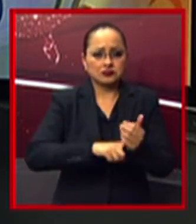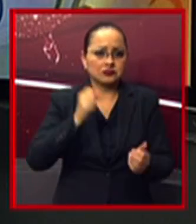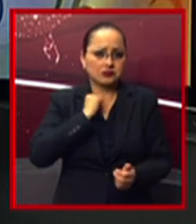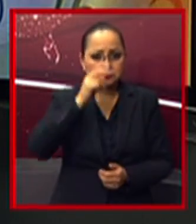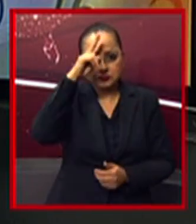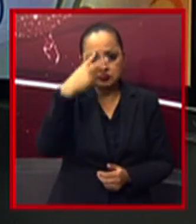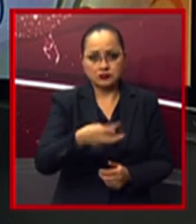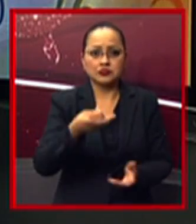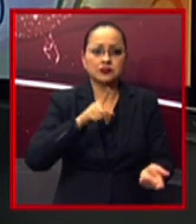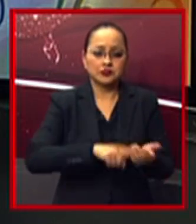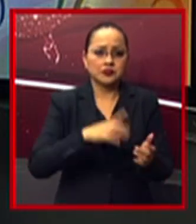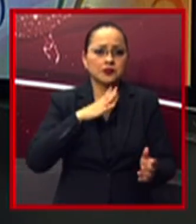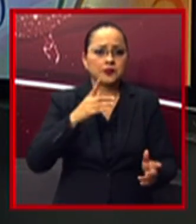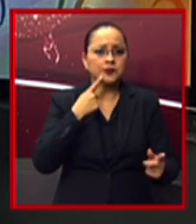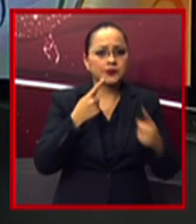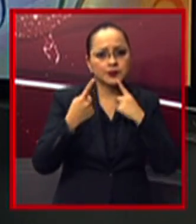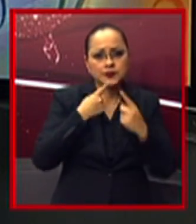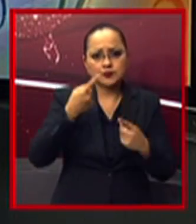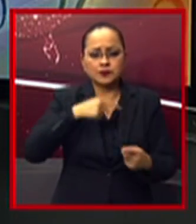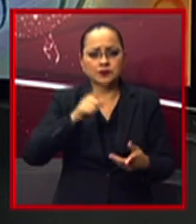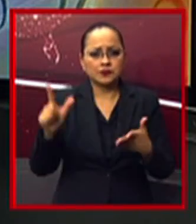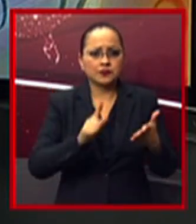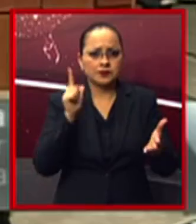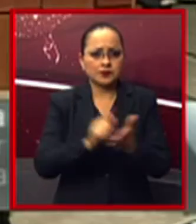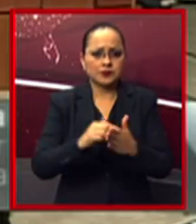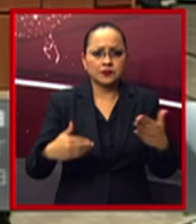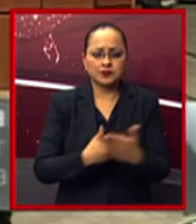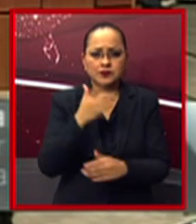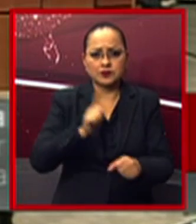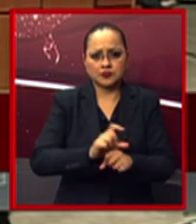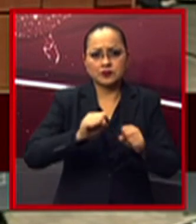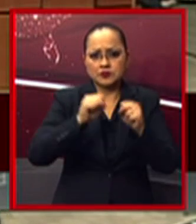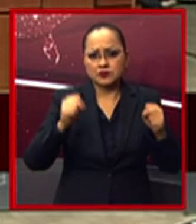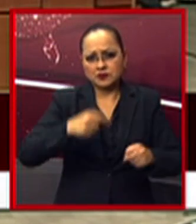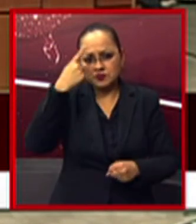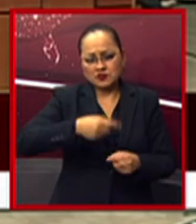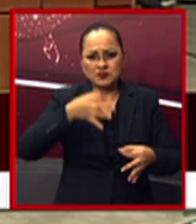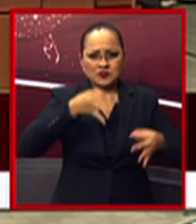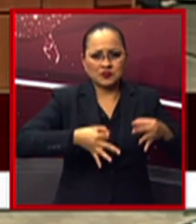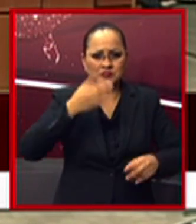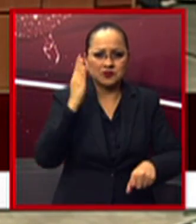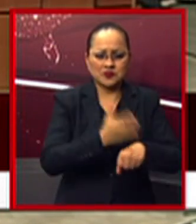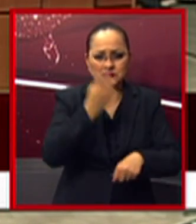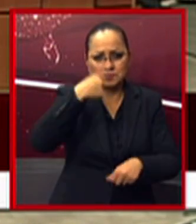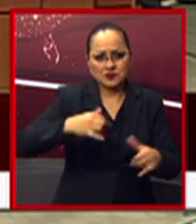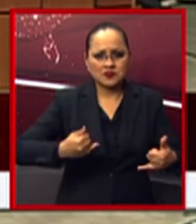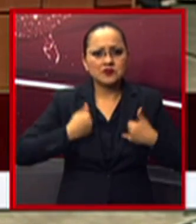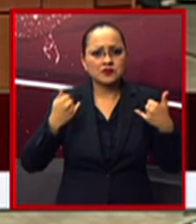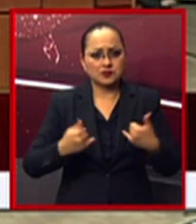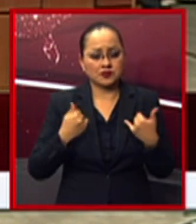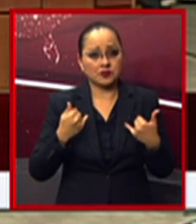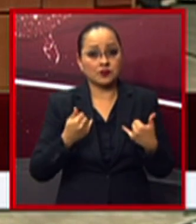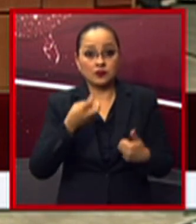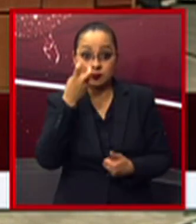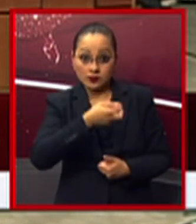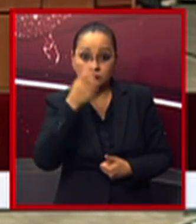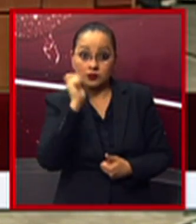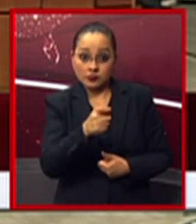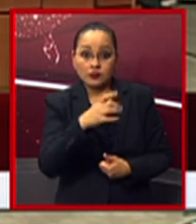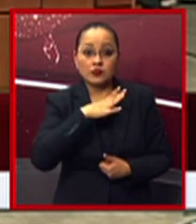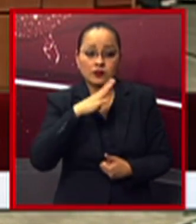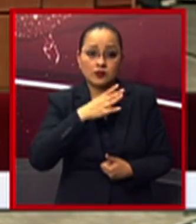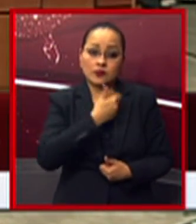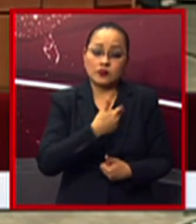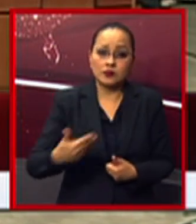República también se puso a discusión el decreto por el que se expide la Ley Nacional del Sistema Integral de Justicia Penal para Adolescentes, la cual fue fundamentada por